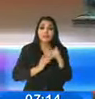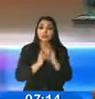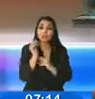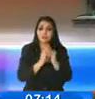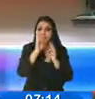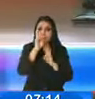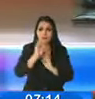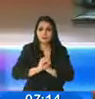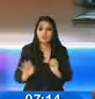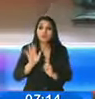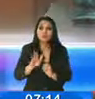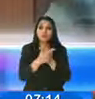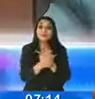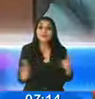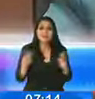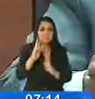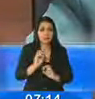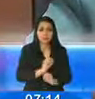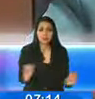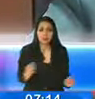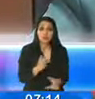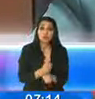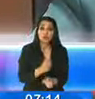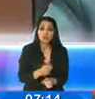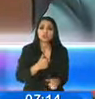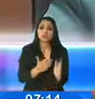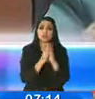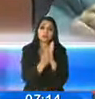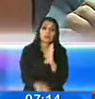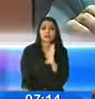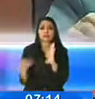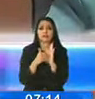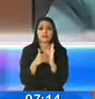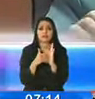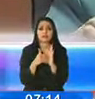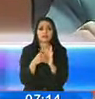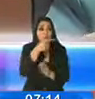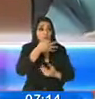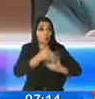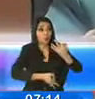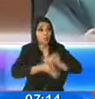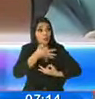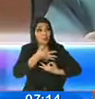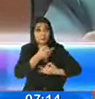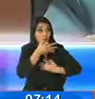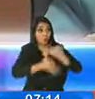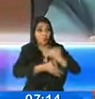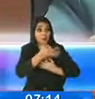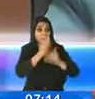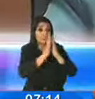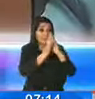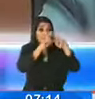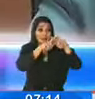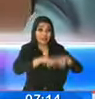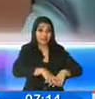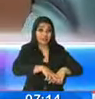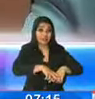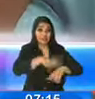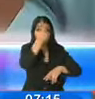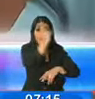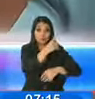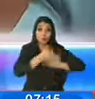a su libertad. Vamos a presentar la apelación a la resolución del habeas corpus emitida